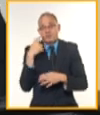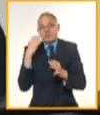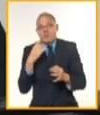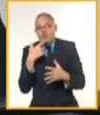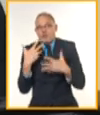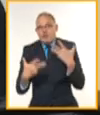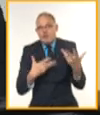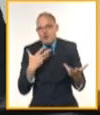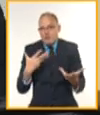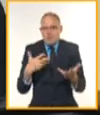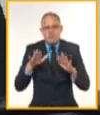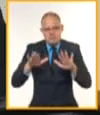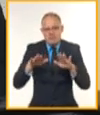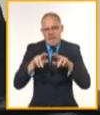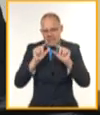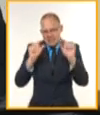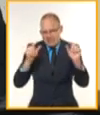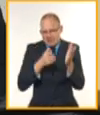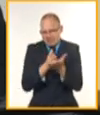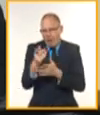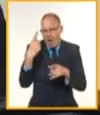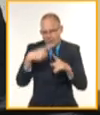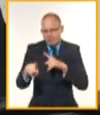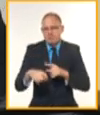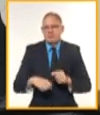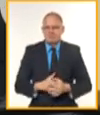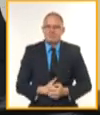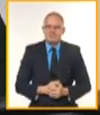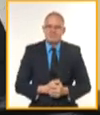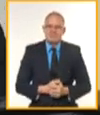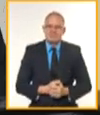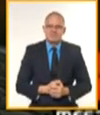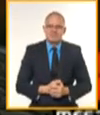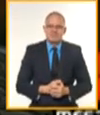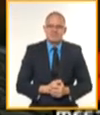alto para seguir hablando de temas internacionales aquí en la Mesa Redonda.